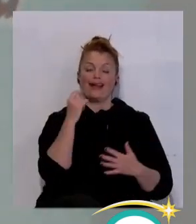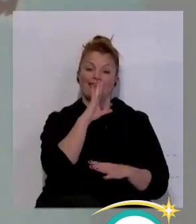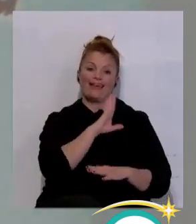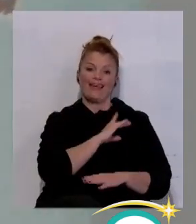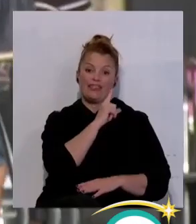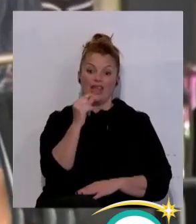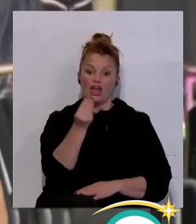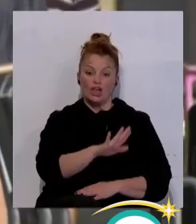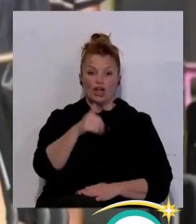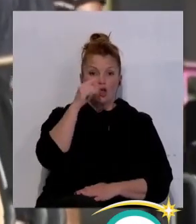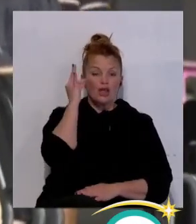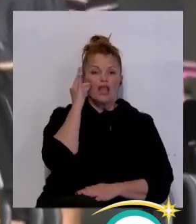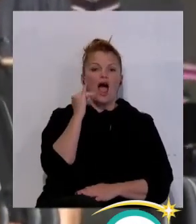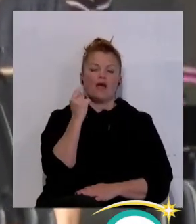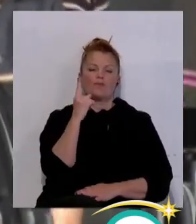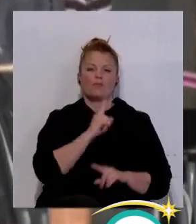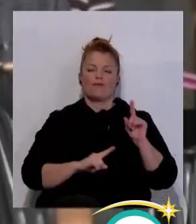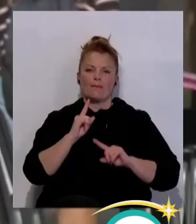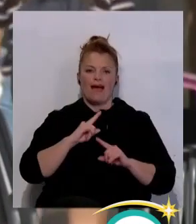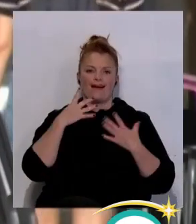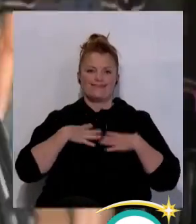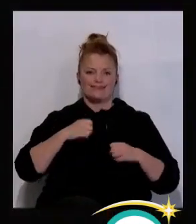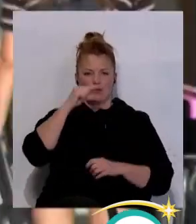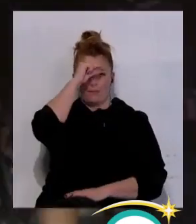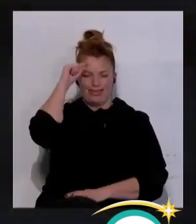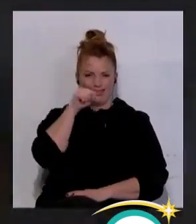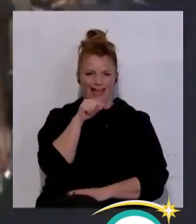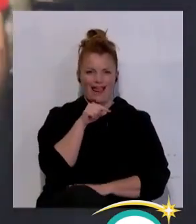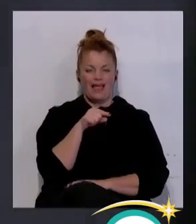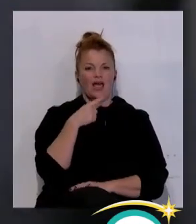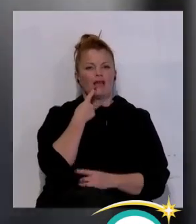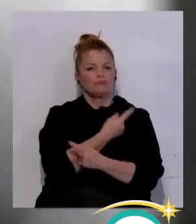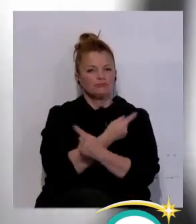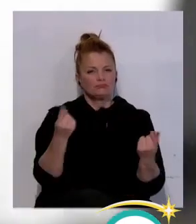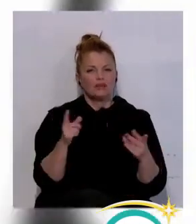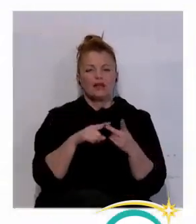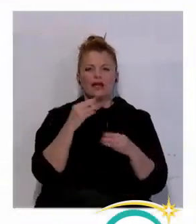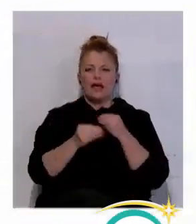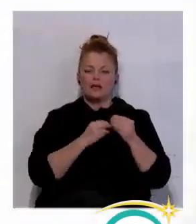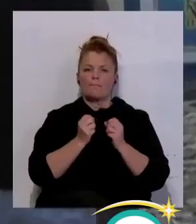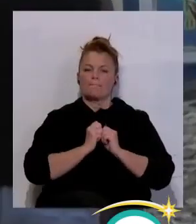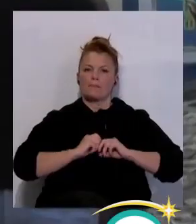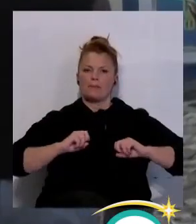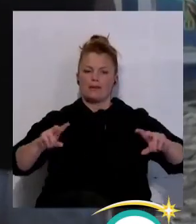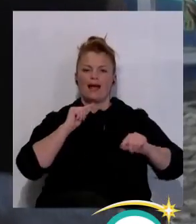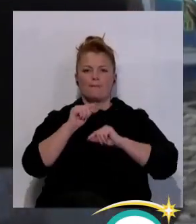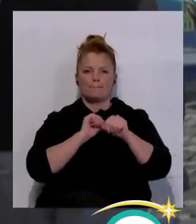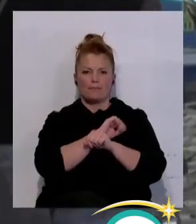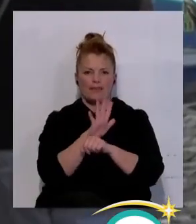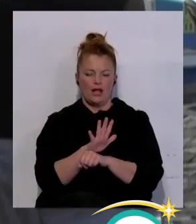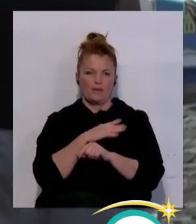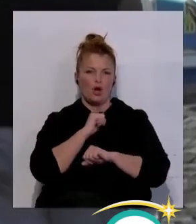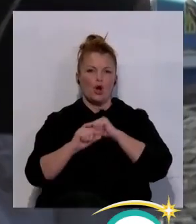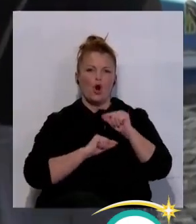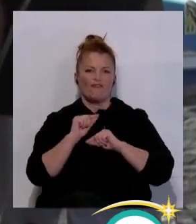niñas tiene algún problema de salud mental, hecho que, según se indica, se ha agravado con la pandemia por la